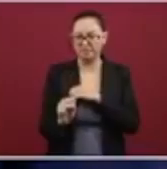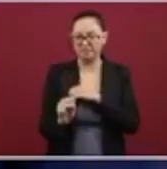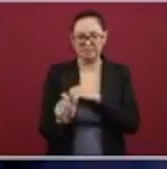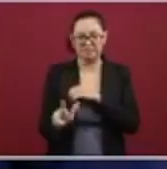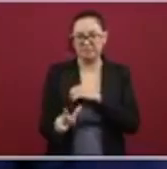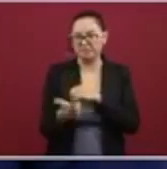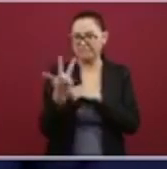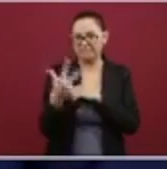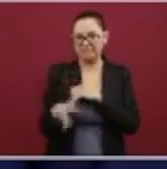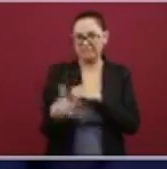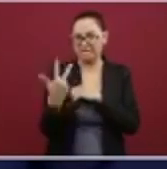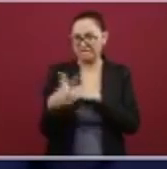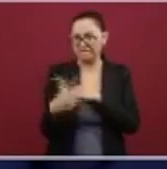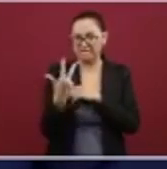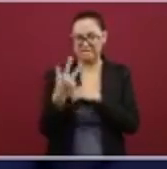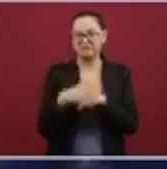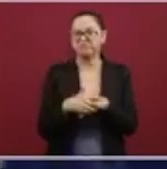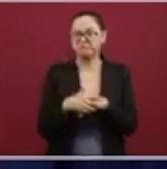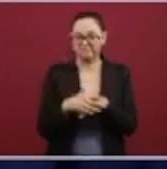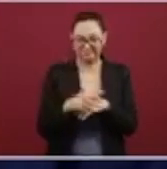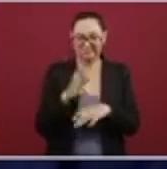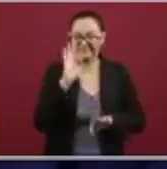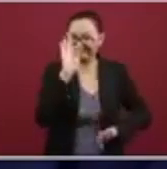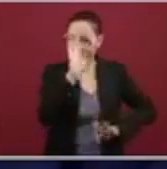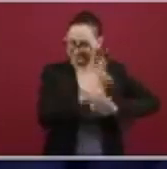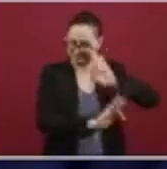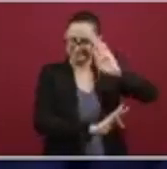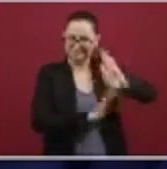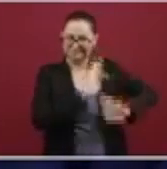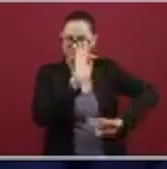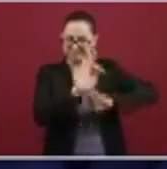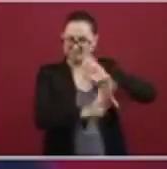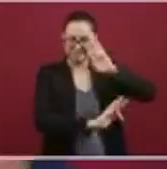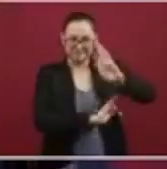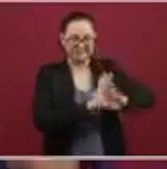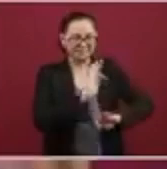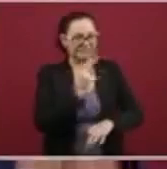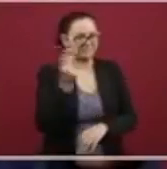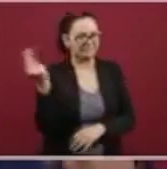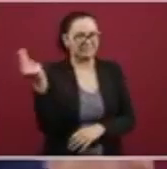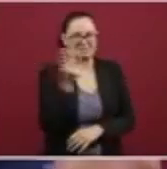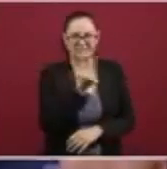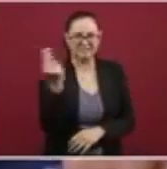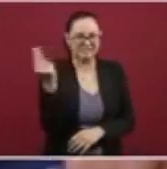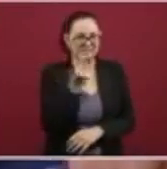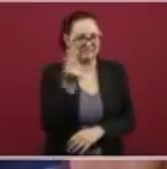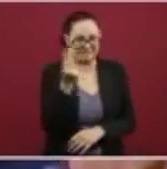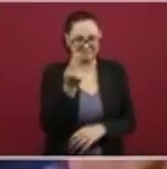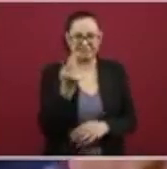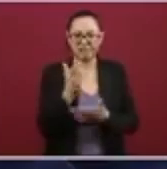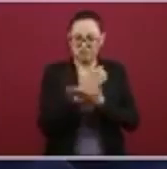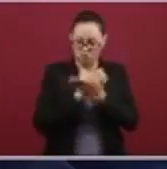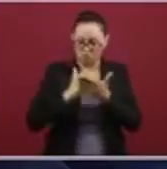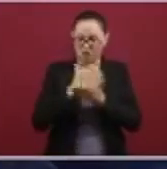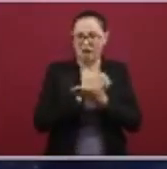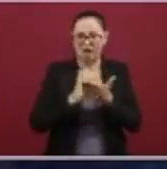para que se traten, porque de veras es un problema serio.